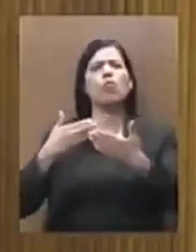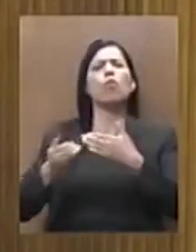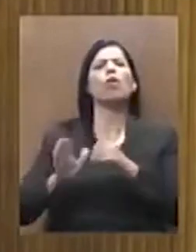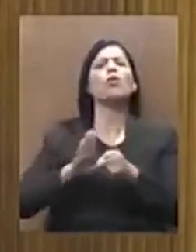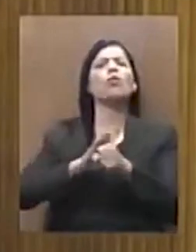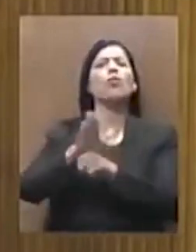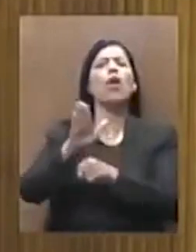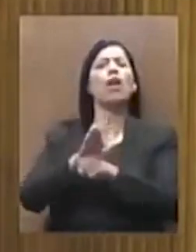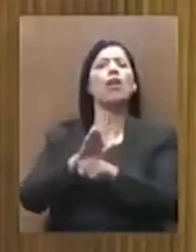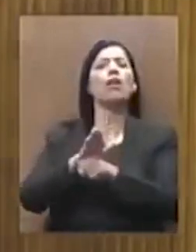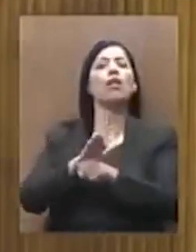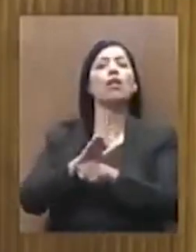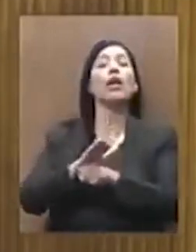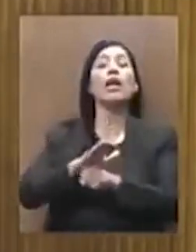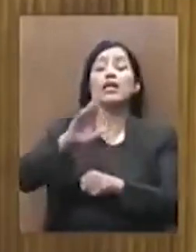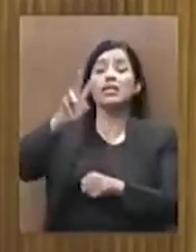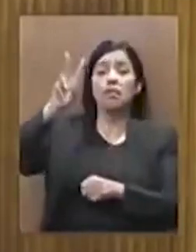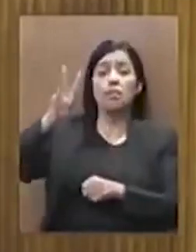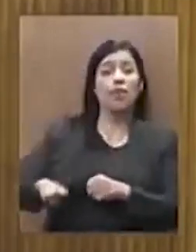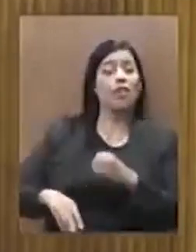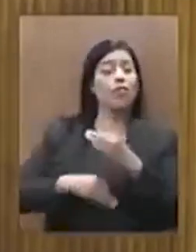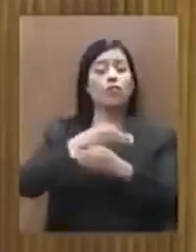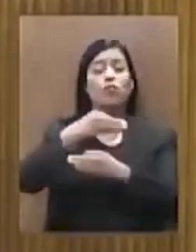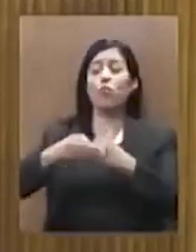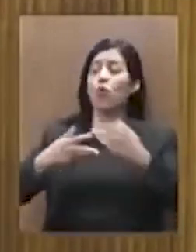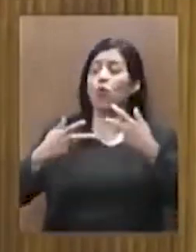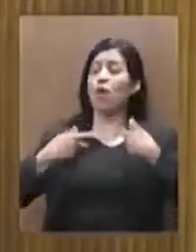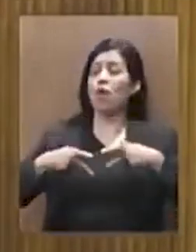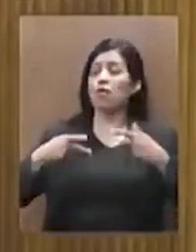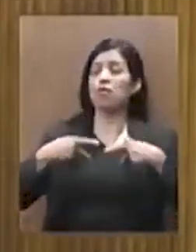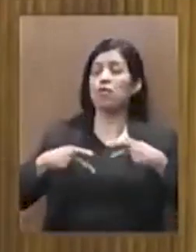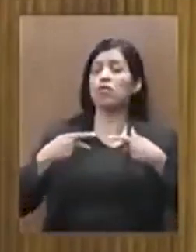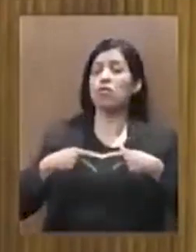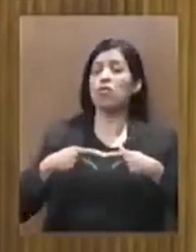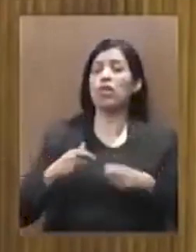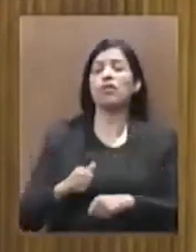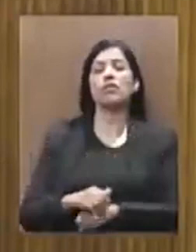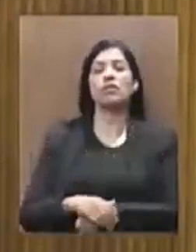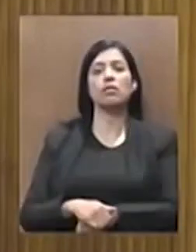donde verdaderamente todas y todos los ciudadanos